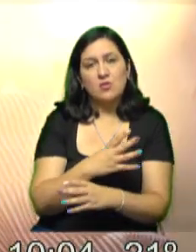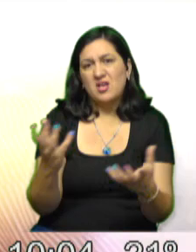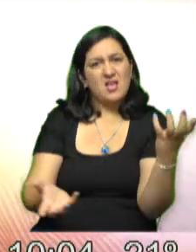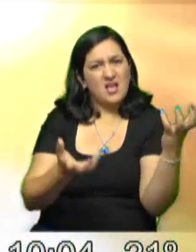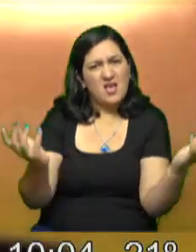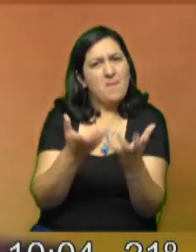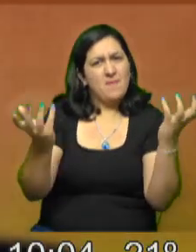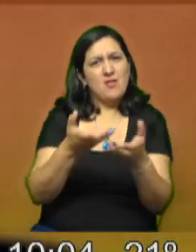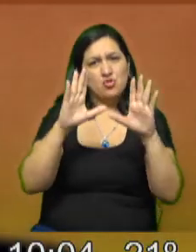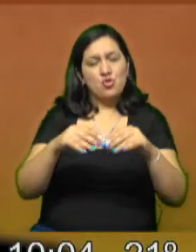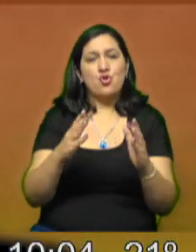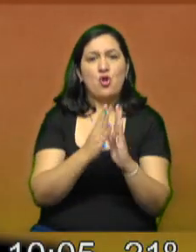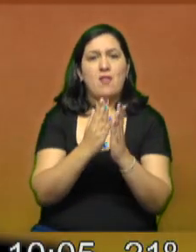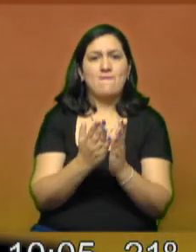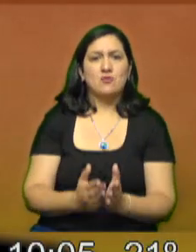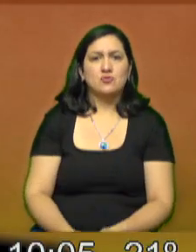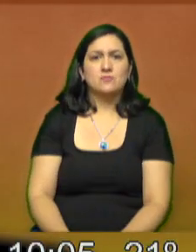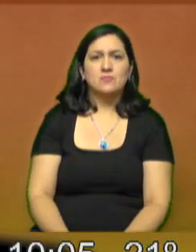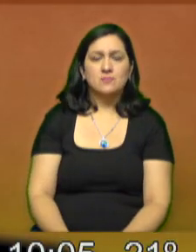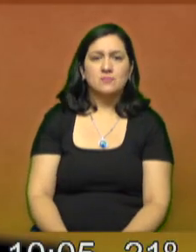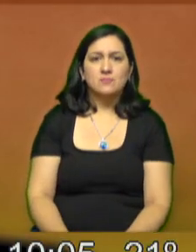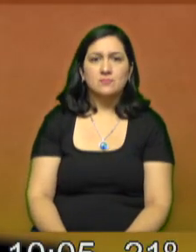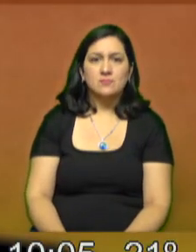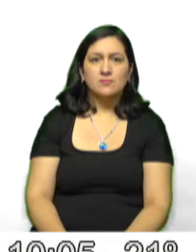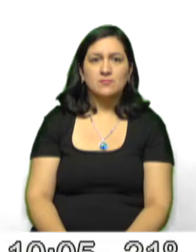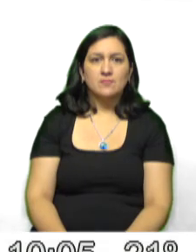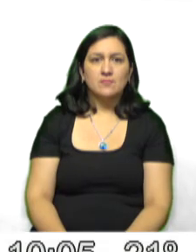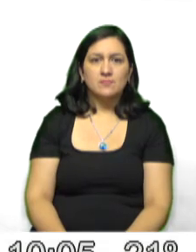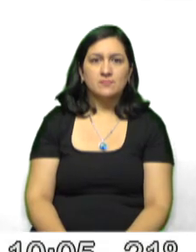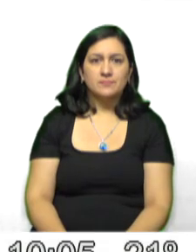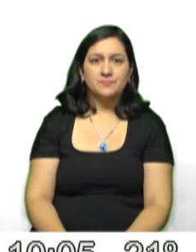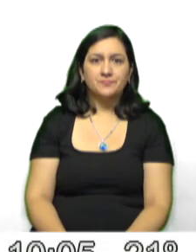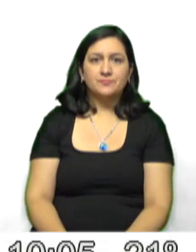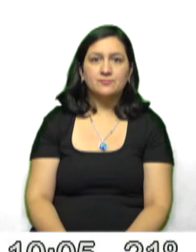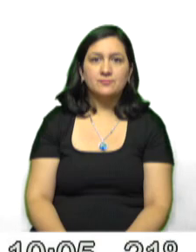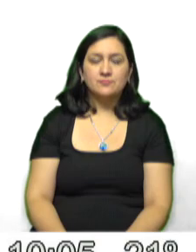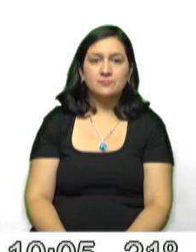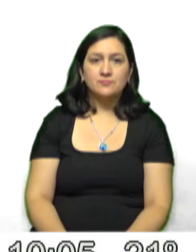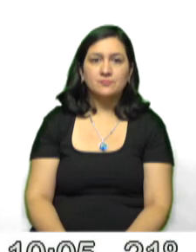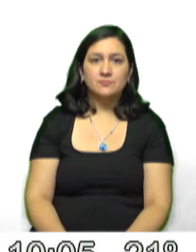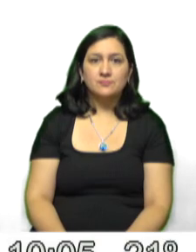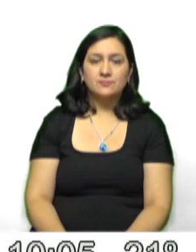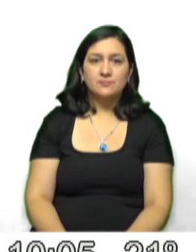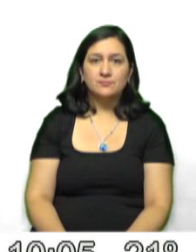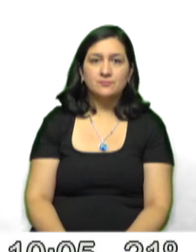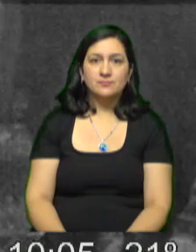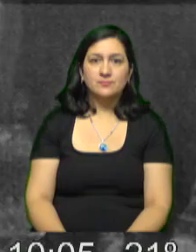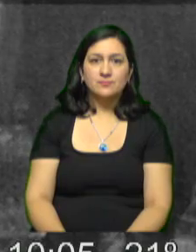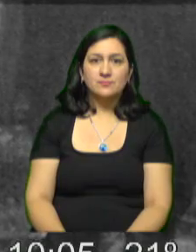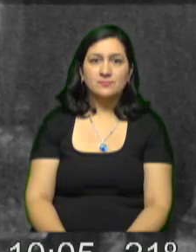quemé. Darnoyans y Lázaros, Dino Drexler, Leo Maslía, Gale